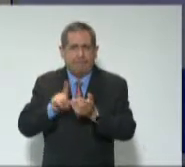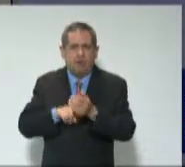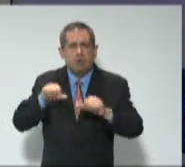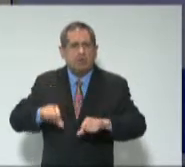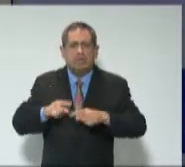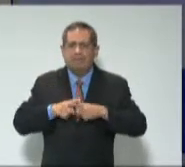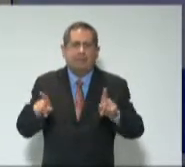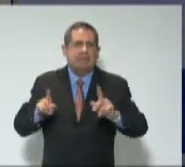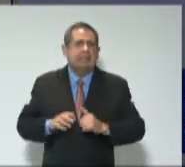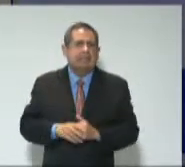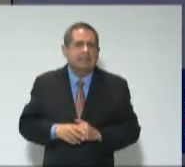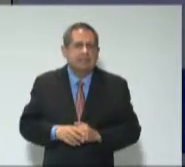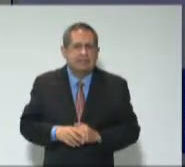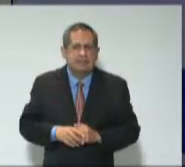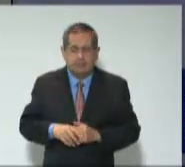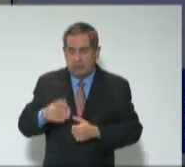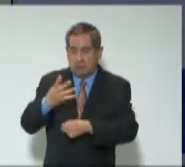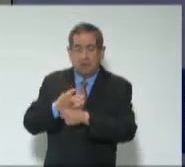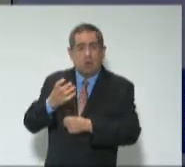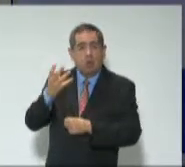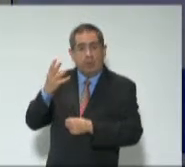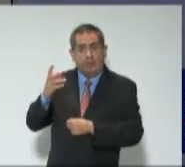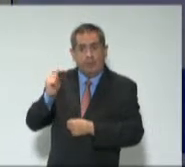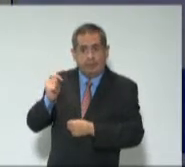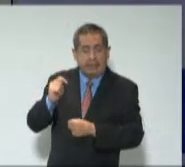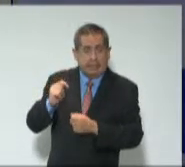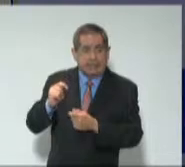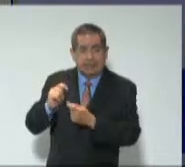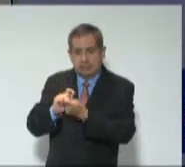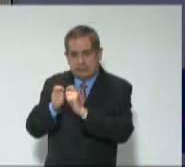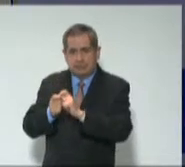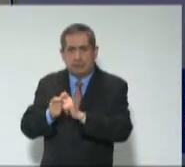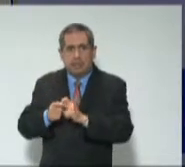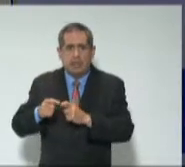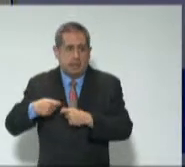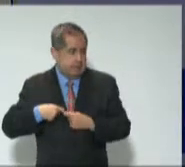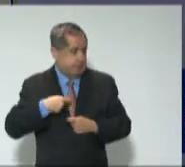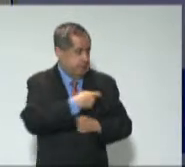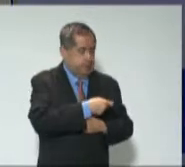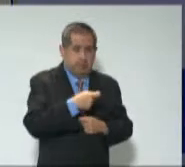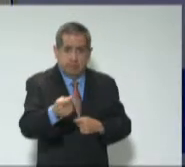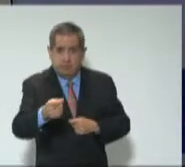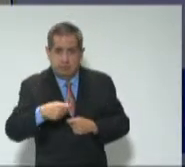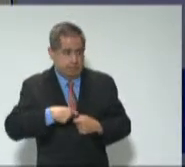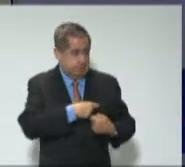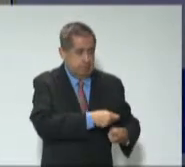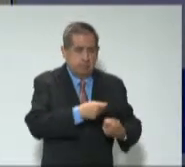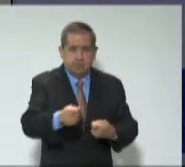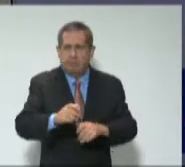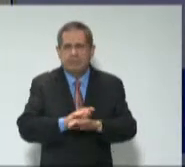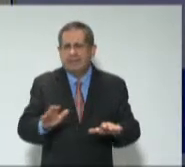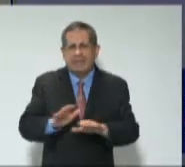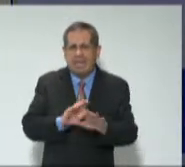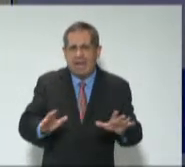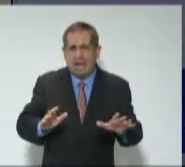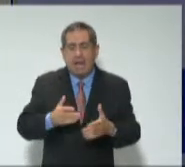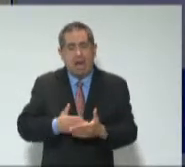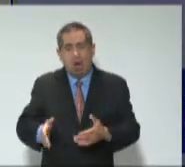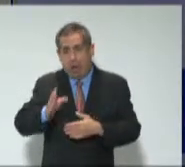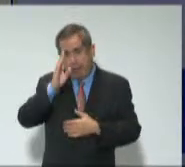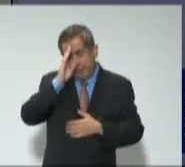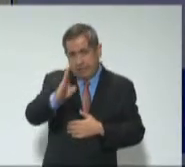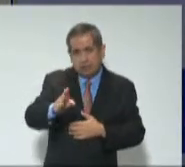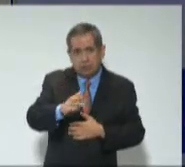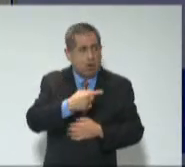diferente en la cuarta transformación ya no tenemos intermediarios hemos acabado con el corporativismo y con el